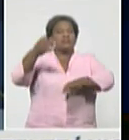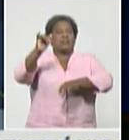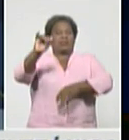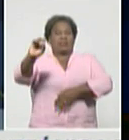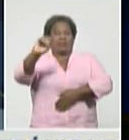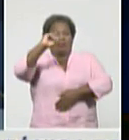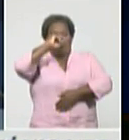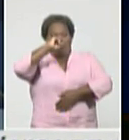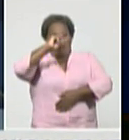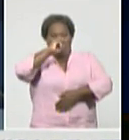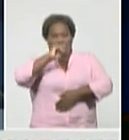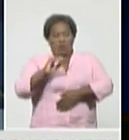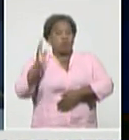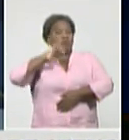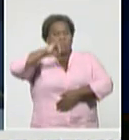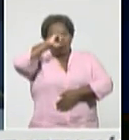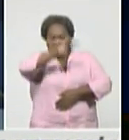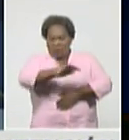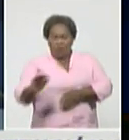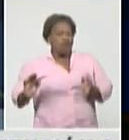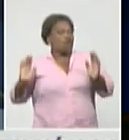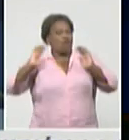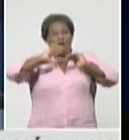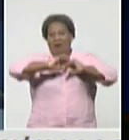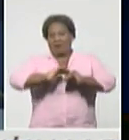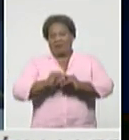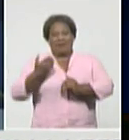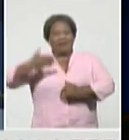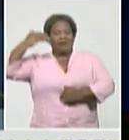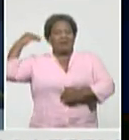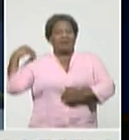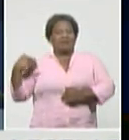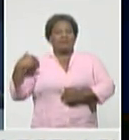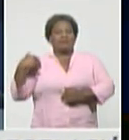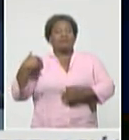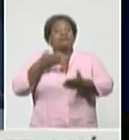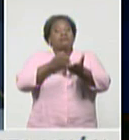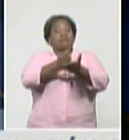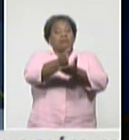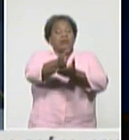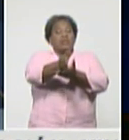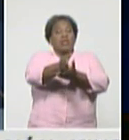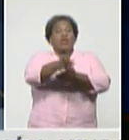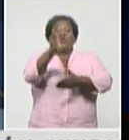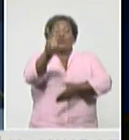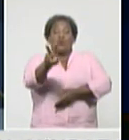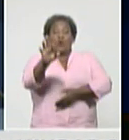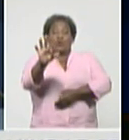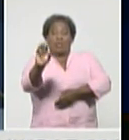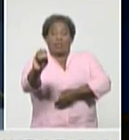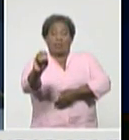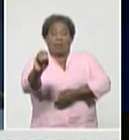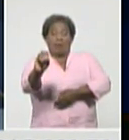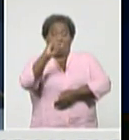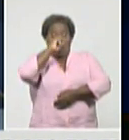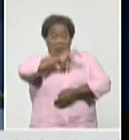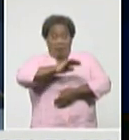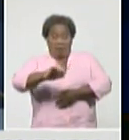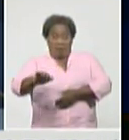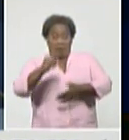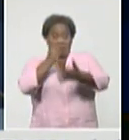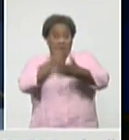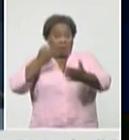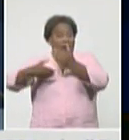No tuvimos niños diagnosticados en el día de ayer. Se mantienen los 280 niños que se han diagnosticado en